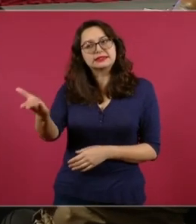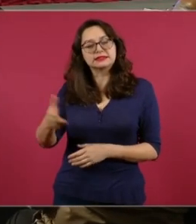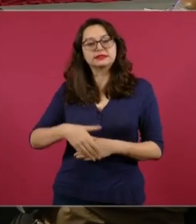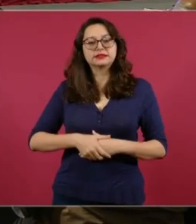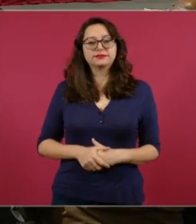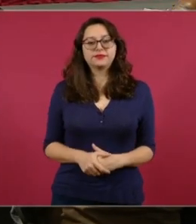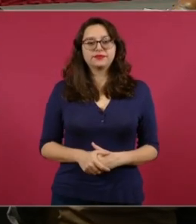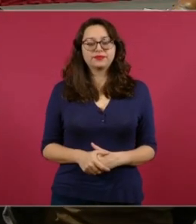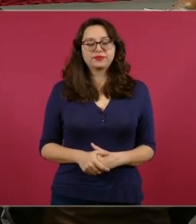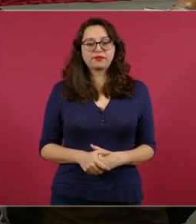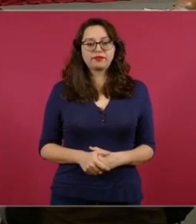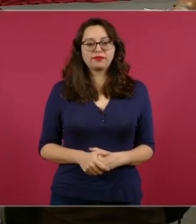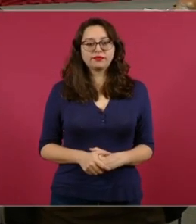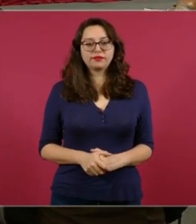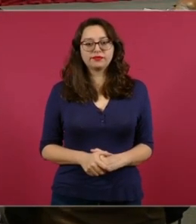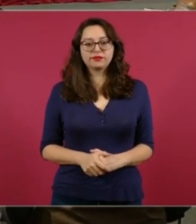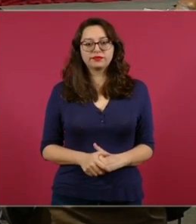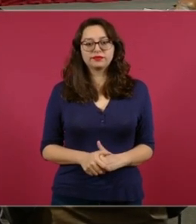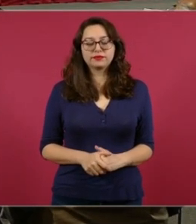el rescate de las...